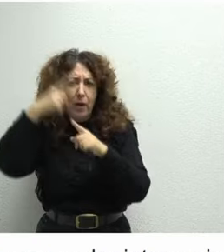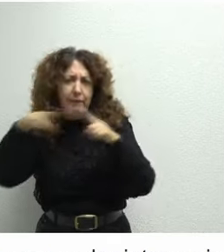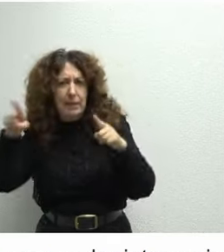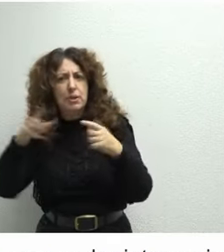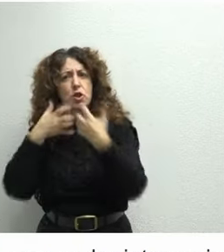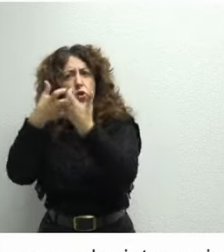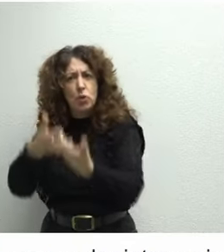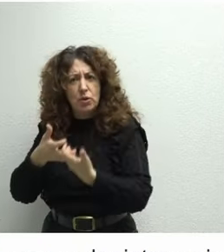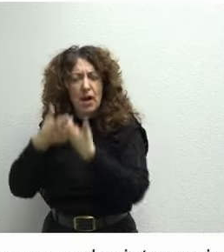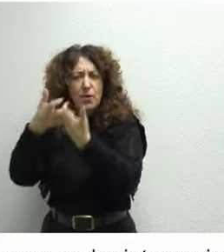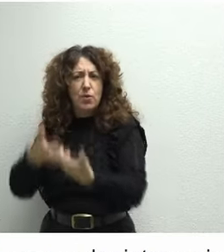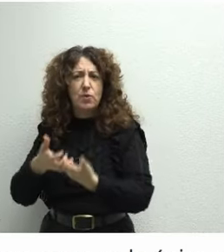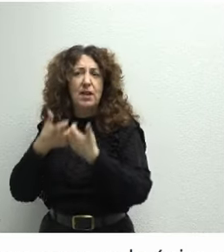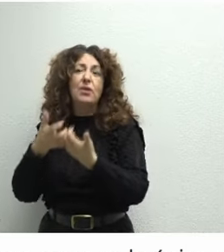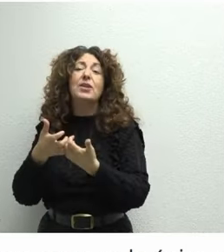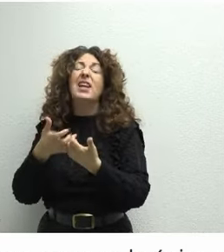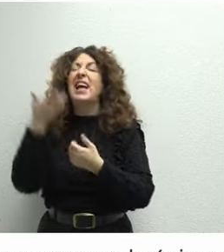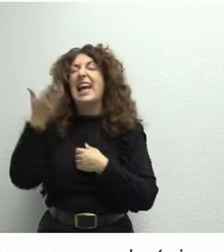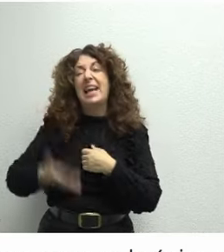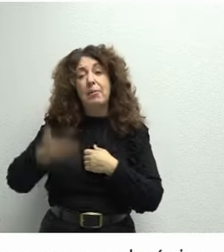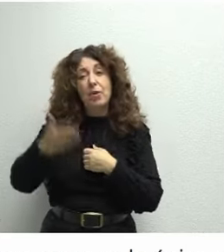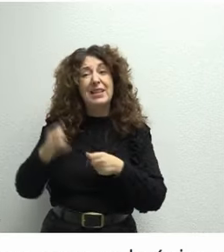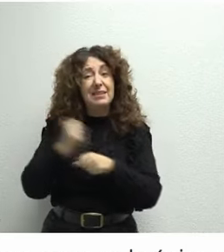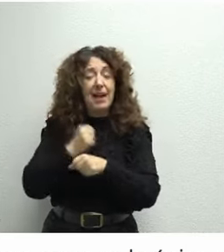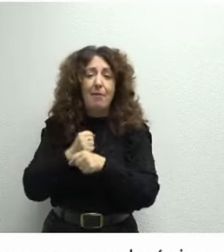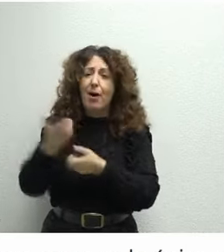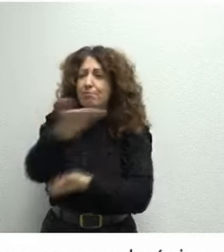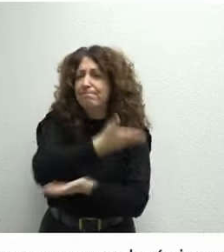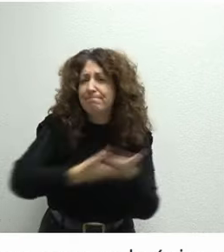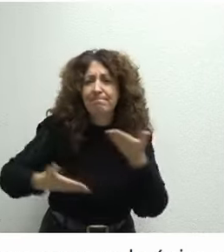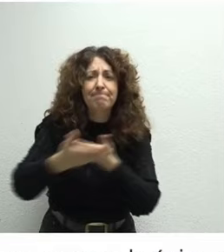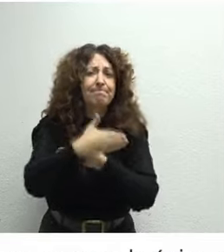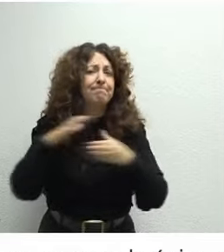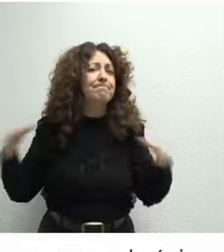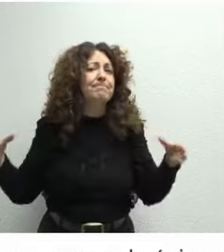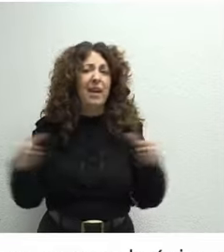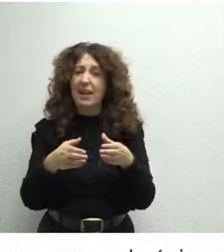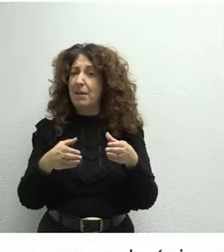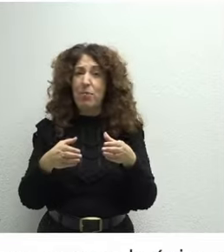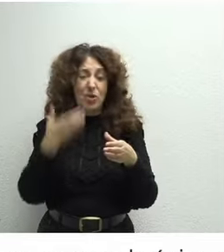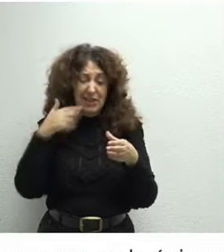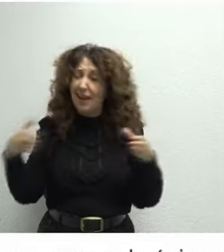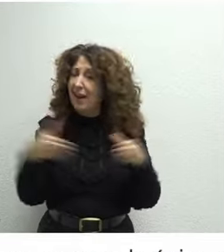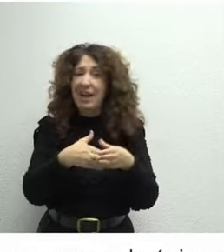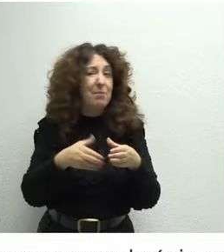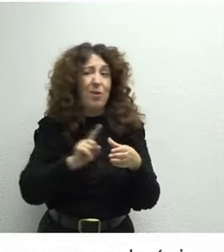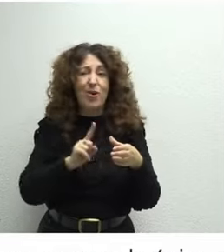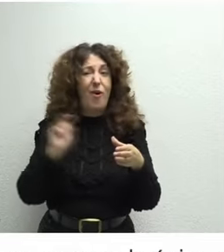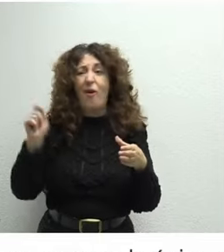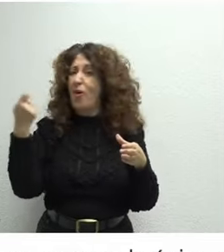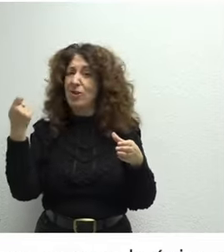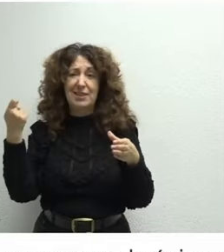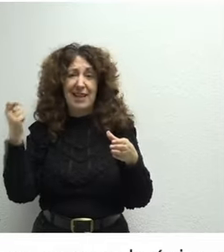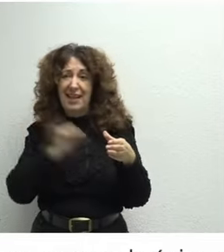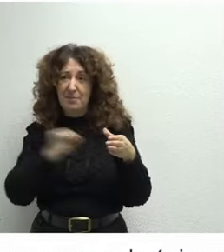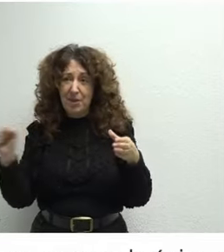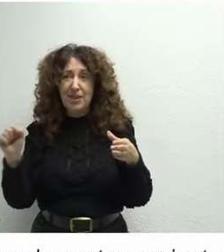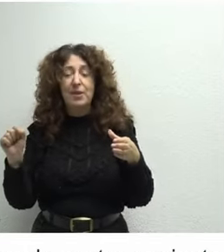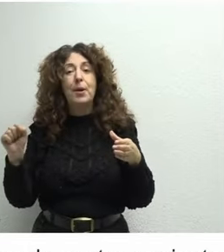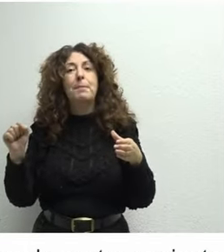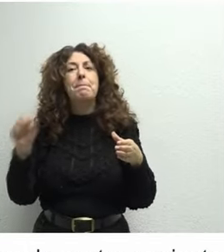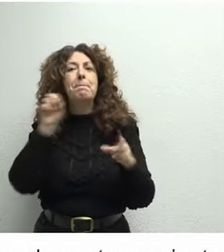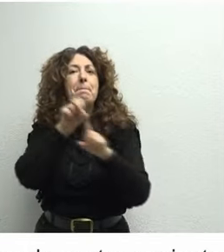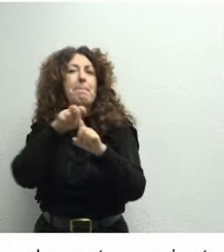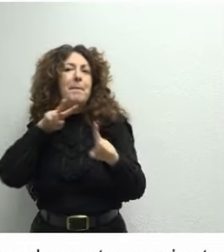la importancia de un trabajo coordinado y un trabajo en equipo porque como no me quiero repetir sin esto no lo conseguiríamos mirando nuevas